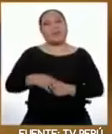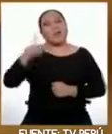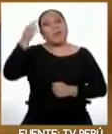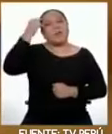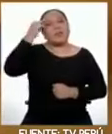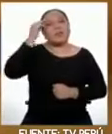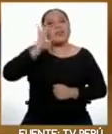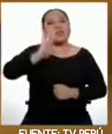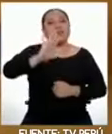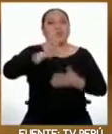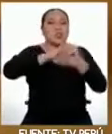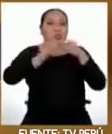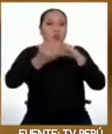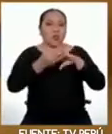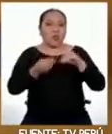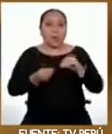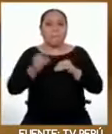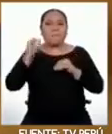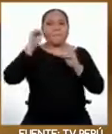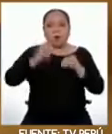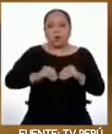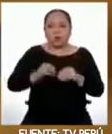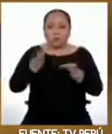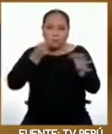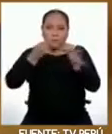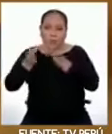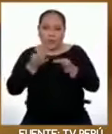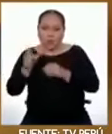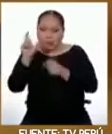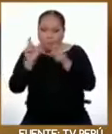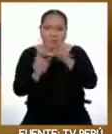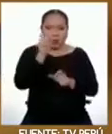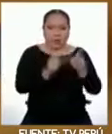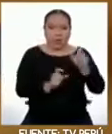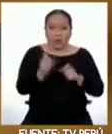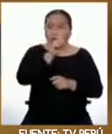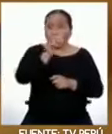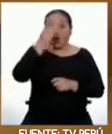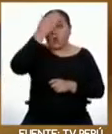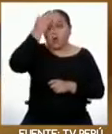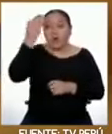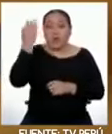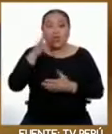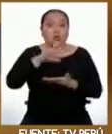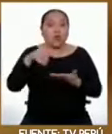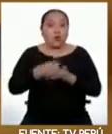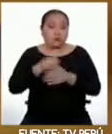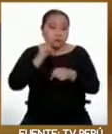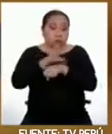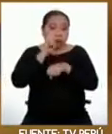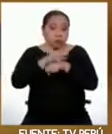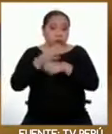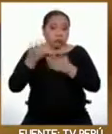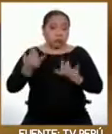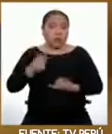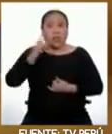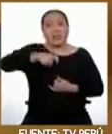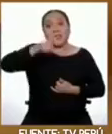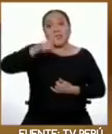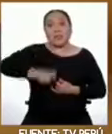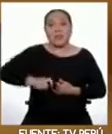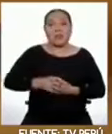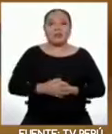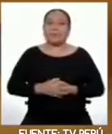tu posible historia, plantea tu argumento, personajes, no olvides todos los recursos que necesites.